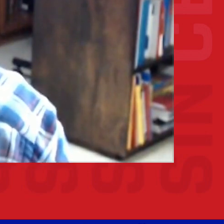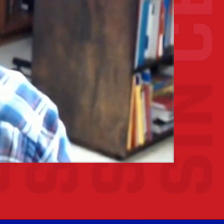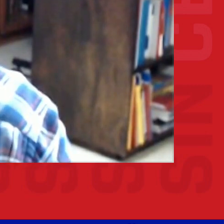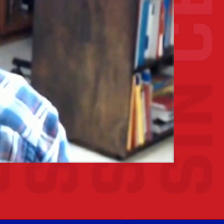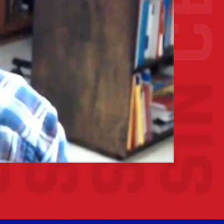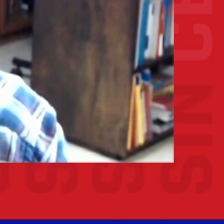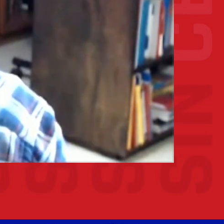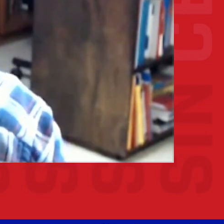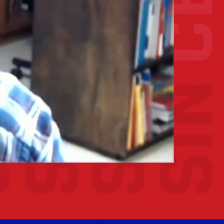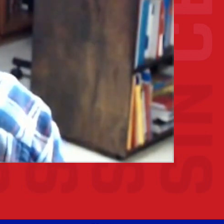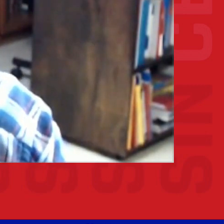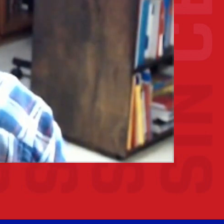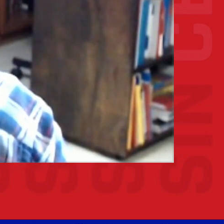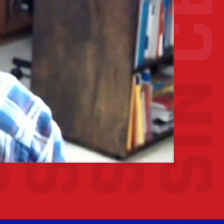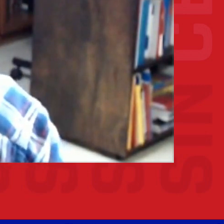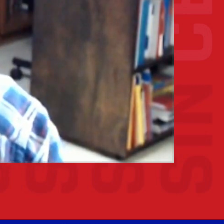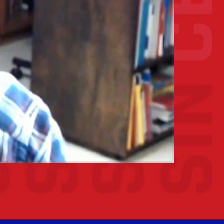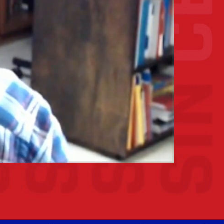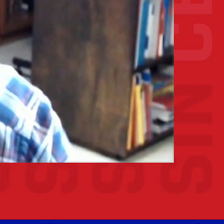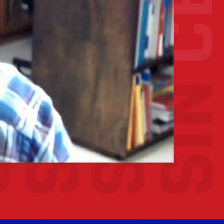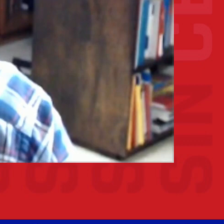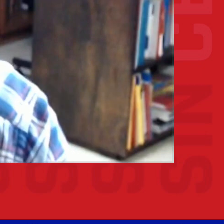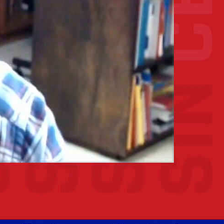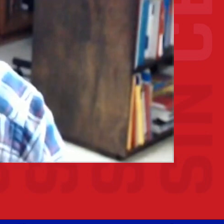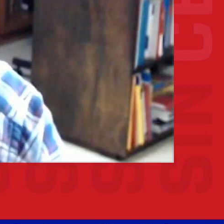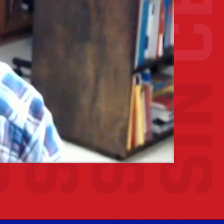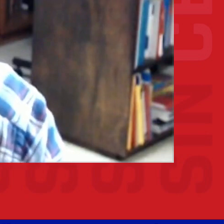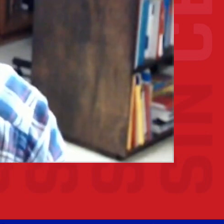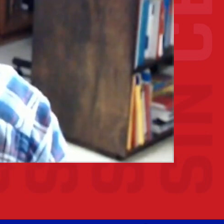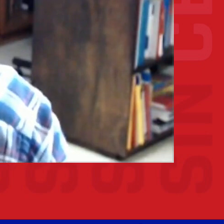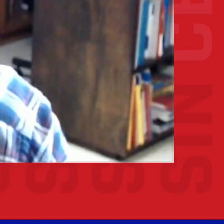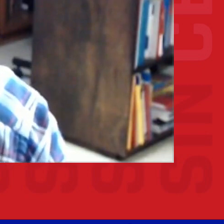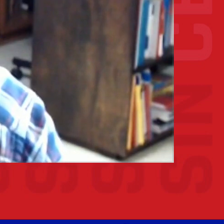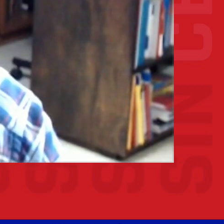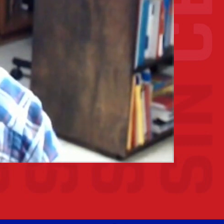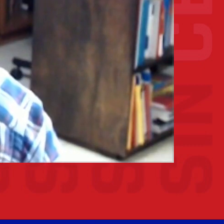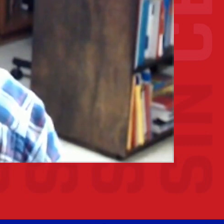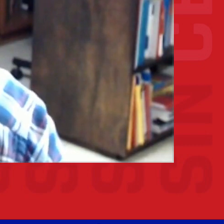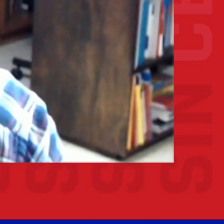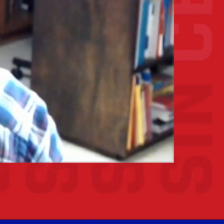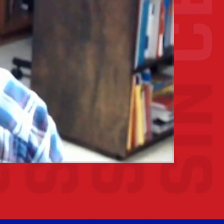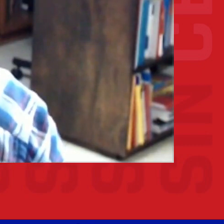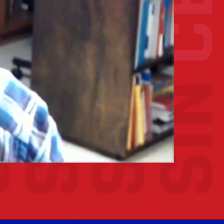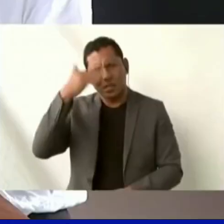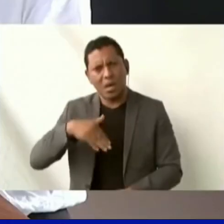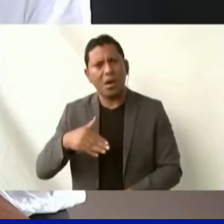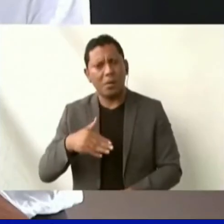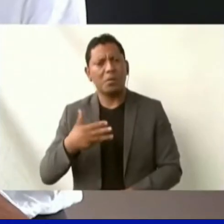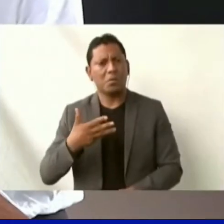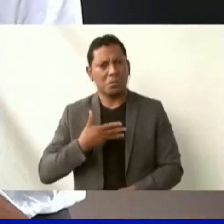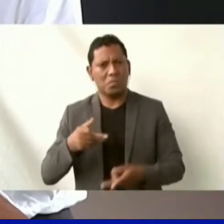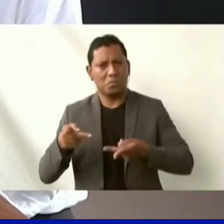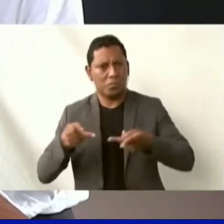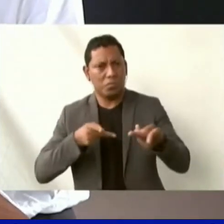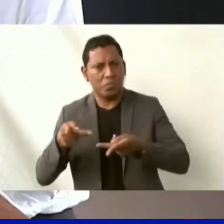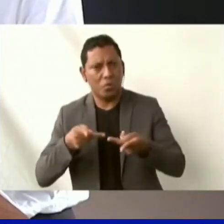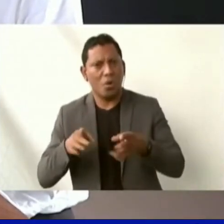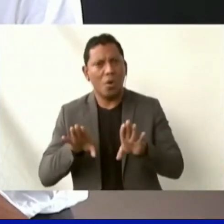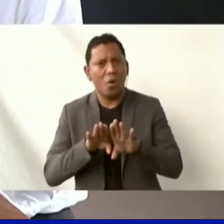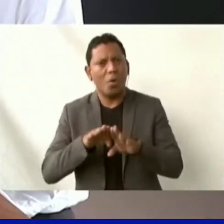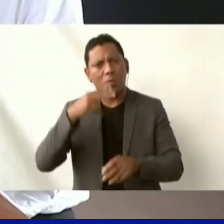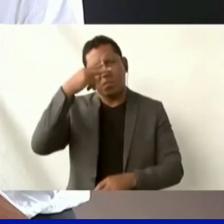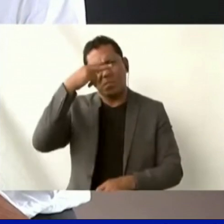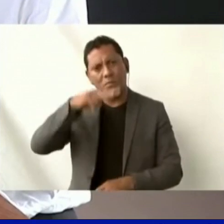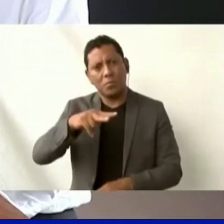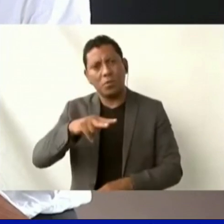ayer Kerry de los programas de Estados Unidos. Creo que es un cambio radical en la forma en cómo se lleva la relación entre México y